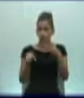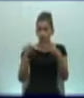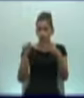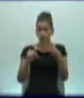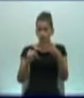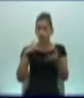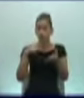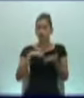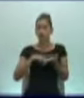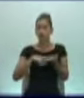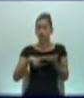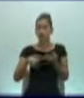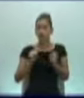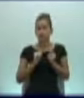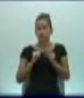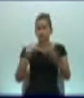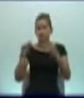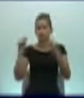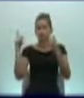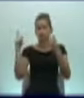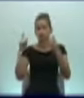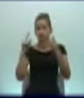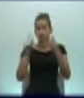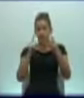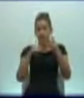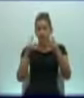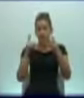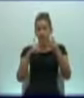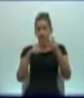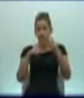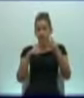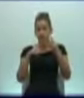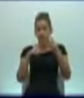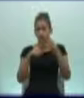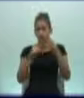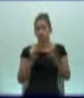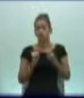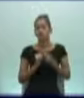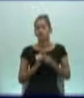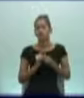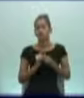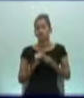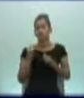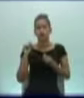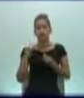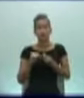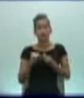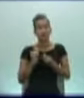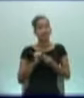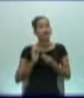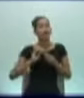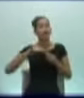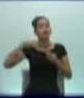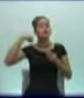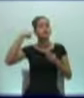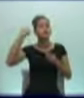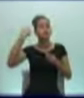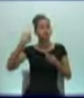semana, y hallar un número conocido, un tanto por ciento de él, que será el de la